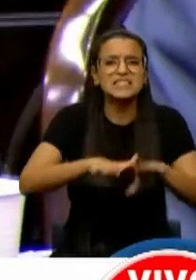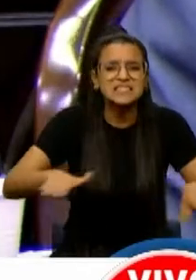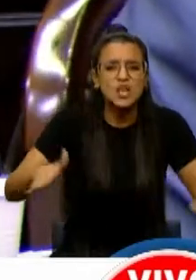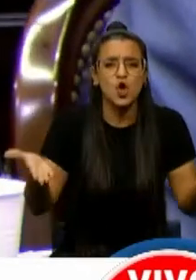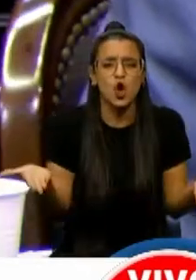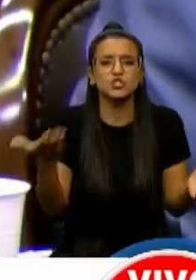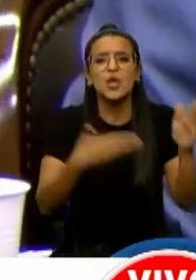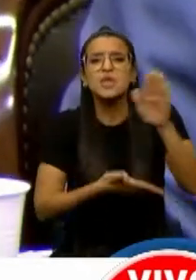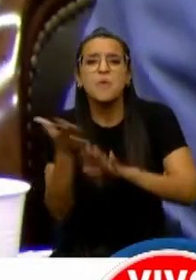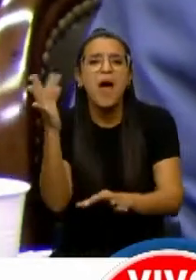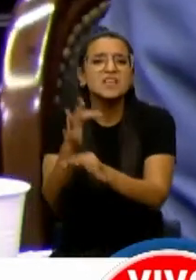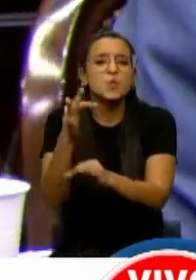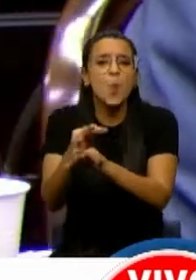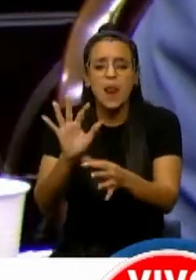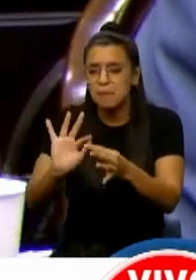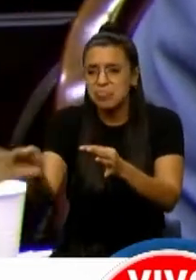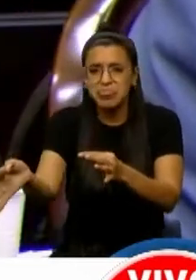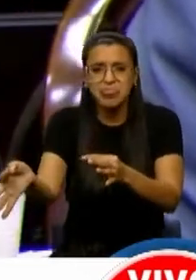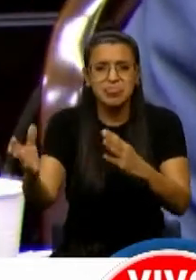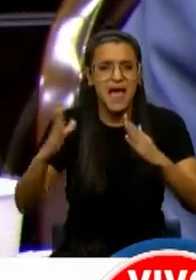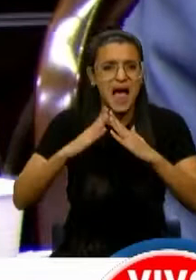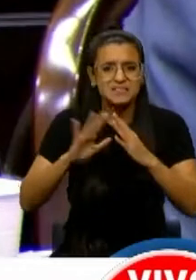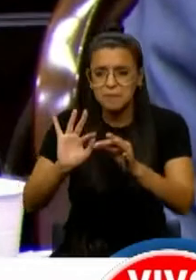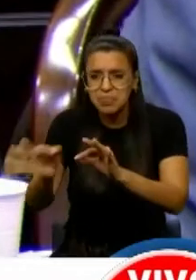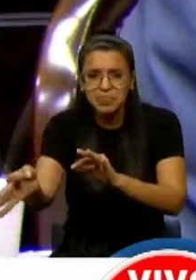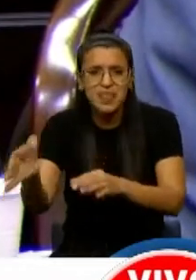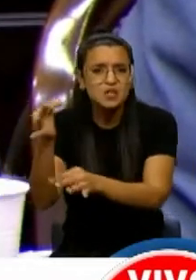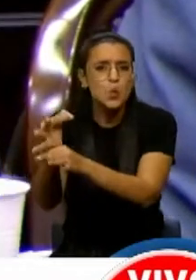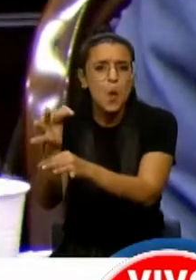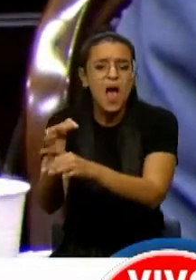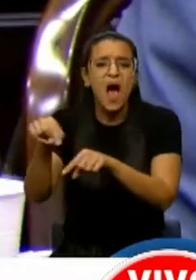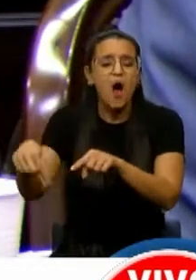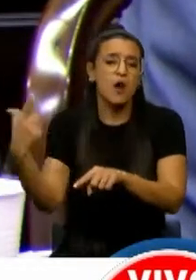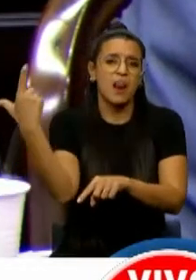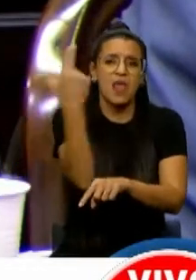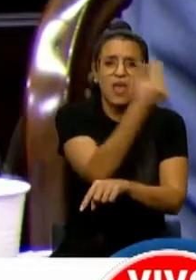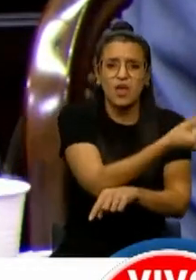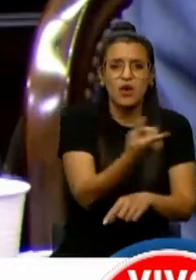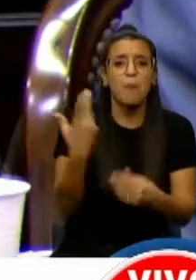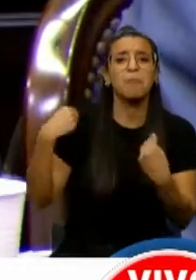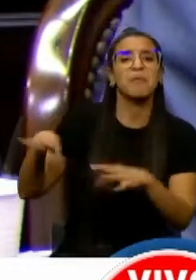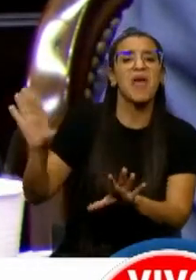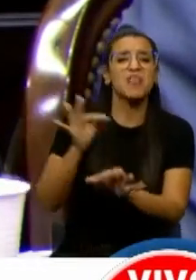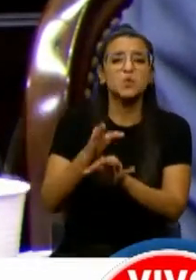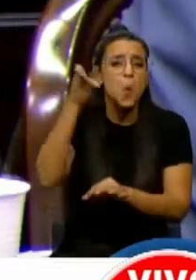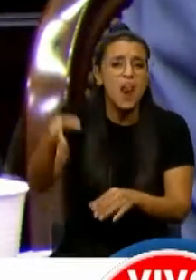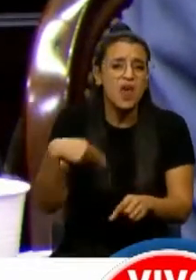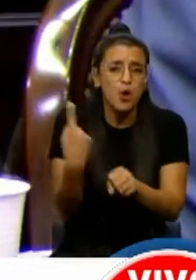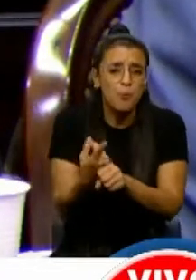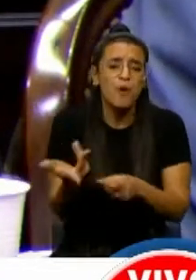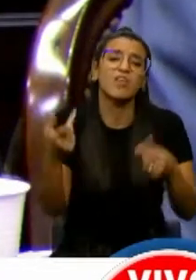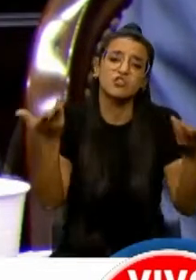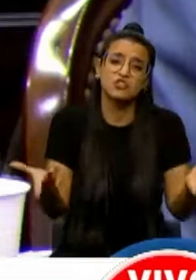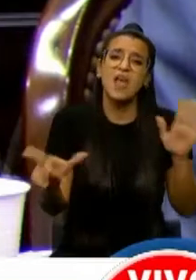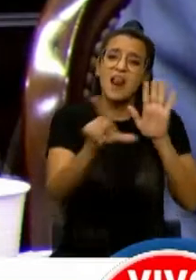chicos iban a las escuelas cerca de donde vivían y que ahora están perdiendo su escolaridad. Entonces esta